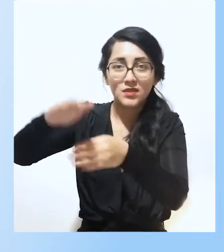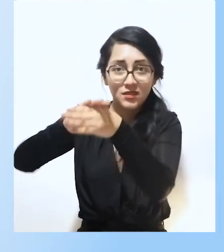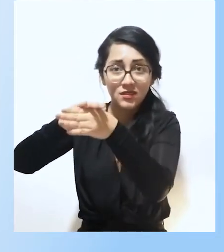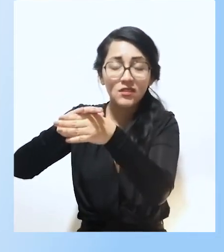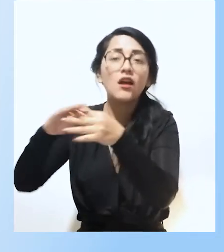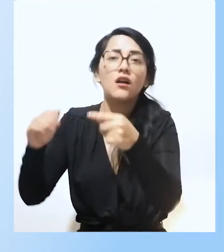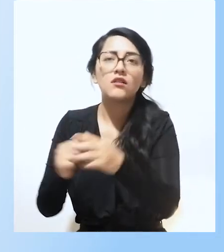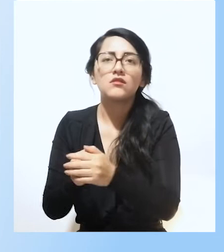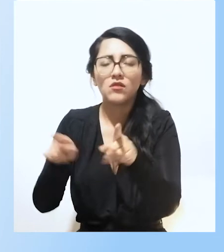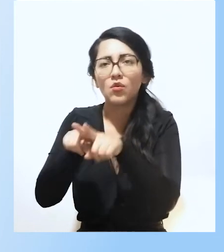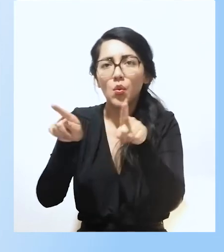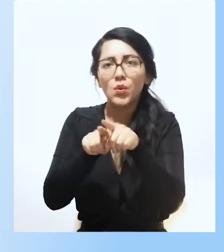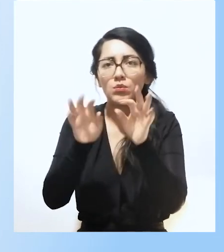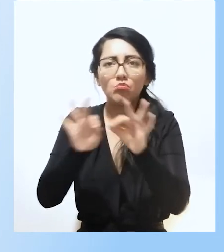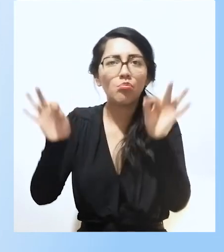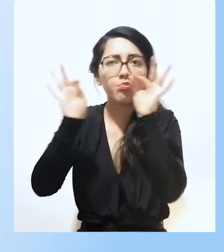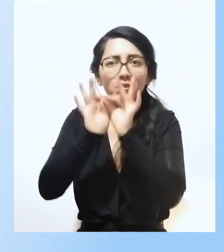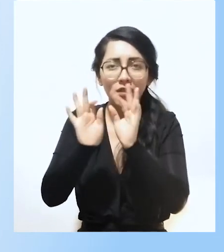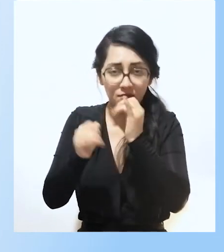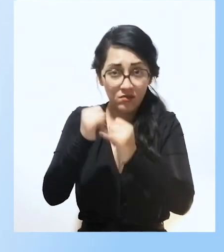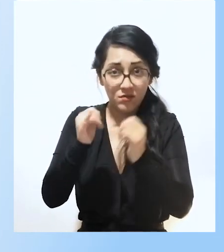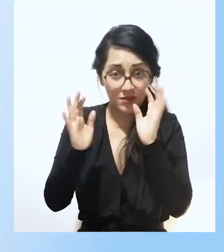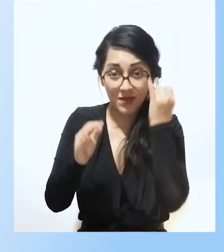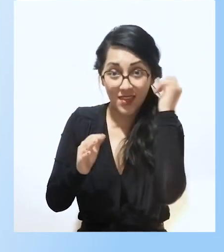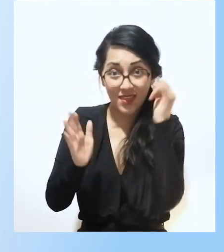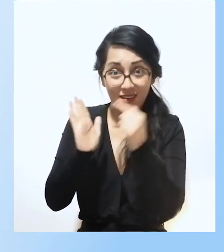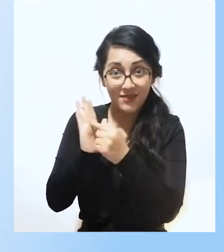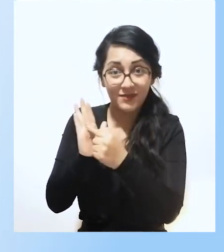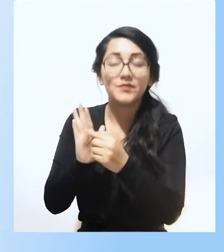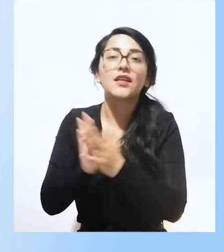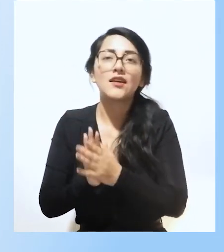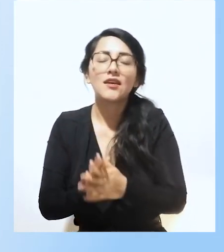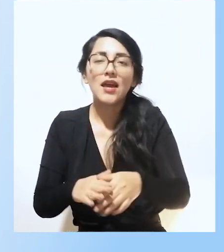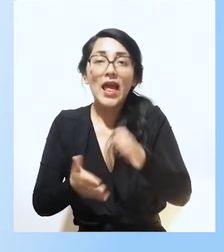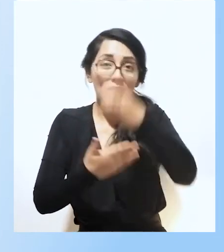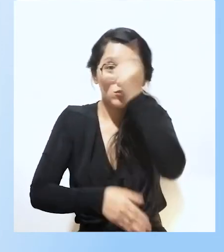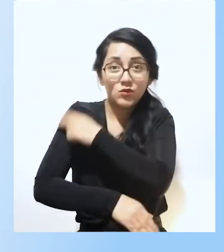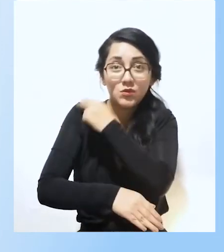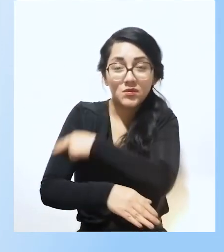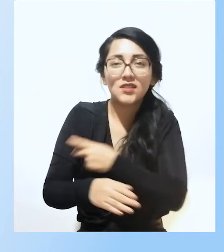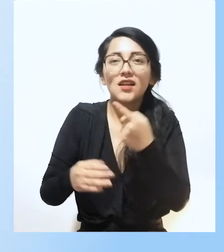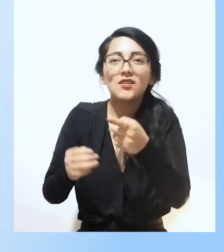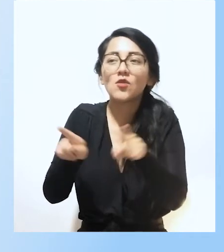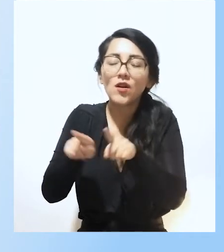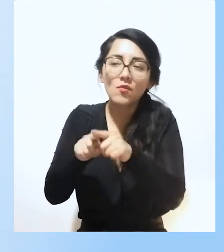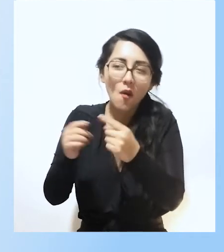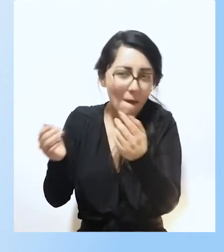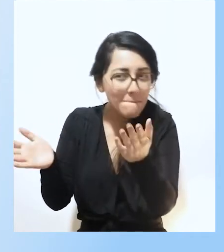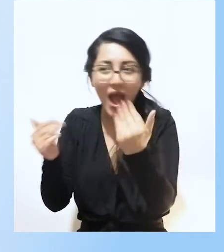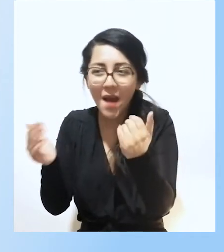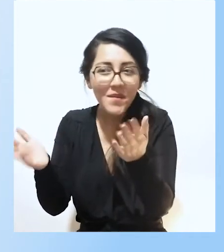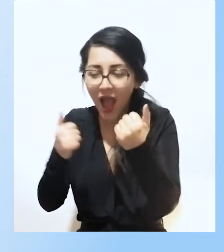pues, ¿cómo podemos concluir? Pues con estas ideas. La pedagogía hospitalaria envía un mensaje de recuperación. Cuando alguien